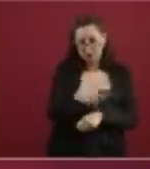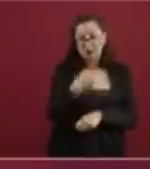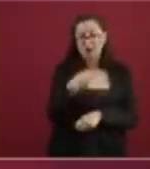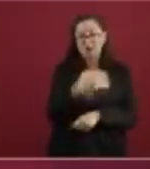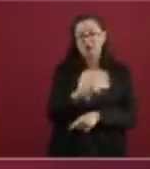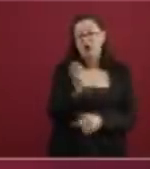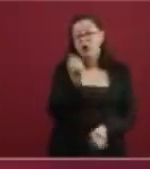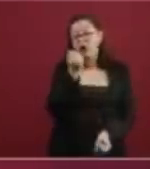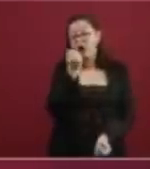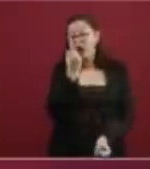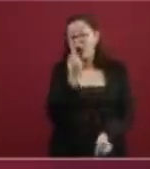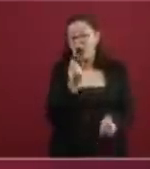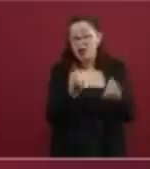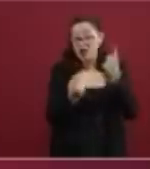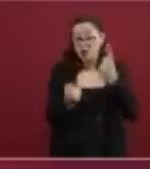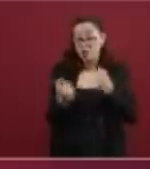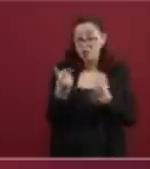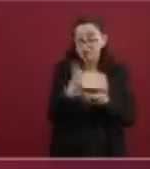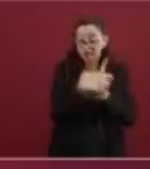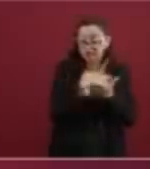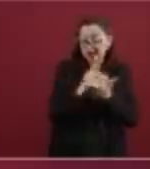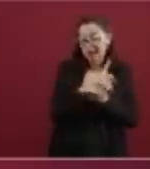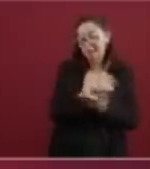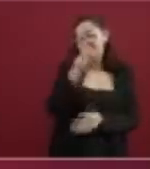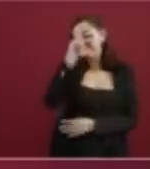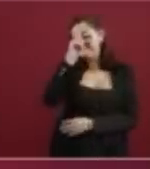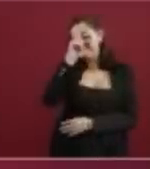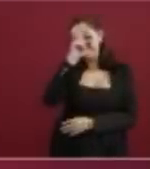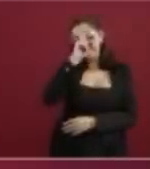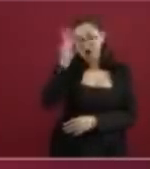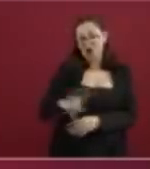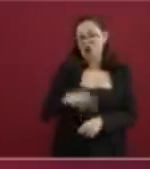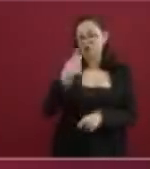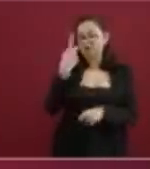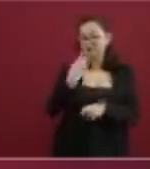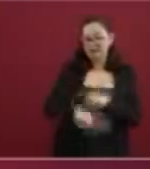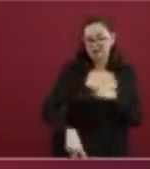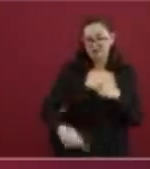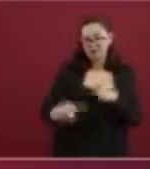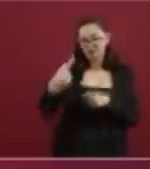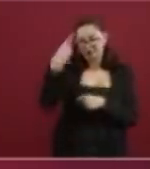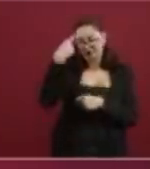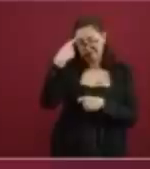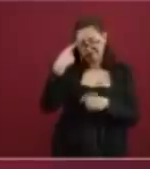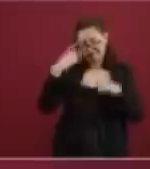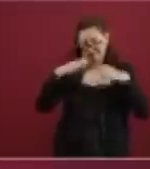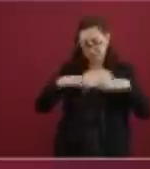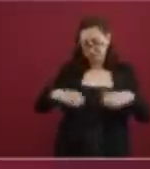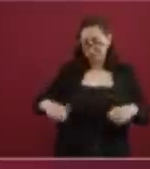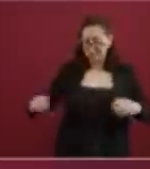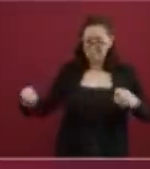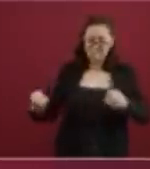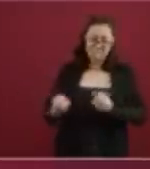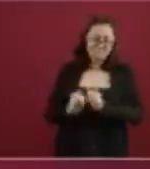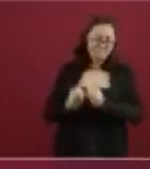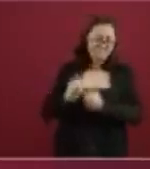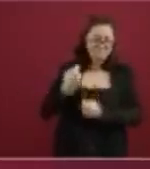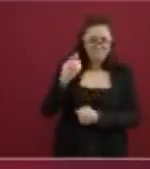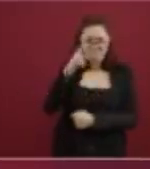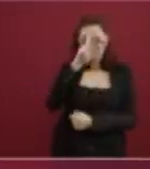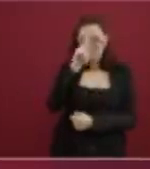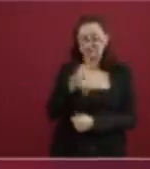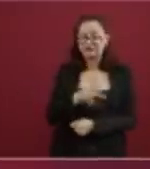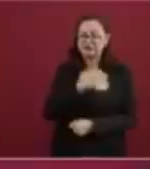drogas muy dañinas, destructivas, ¿sí?, y desgraciadamente está creciendo el